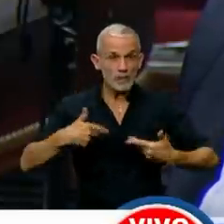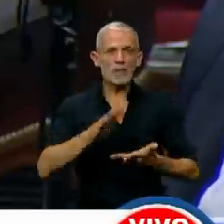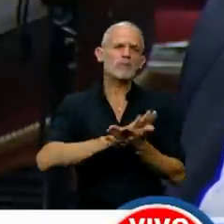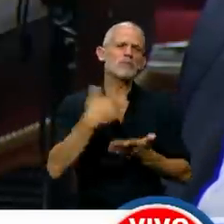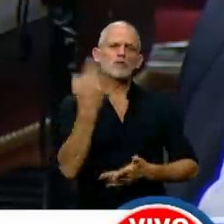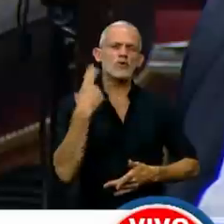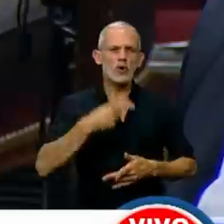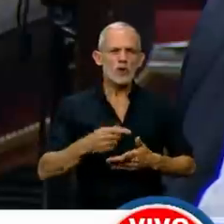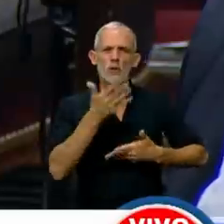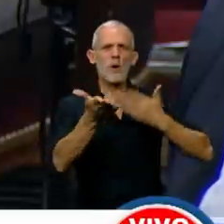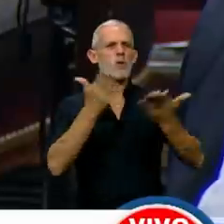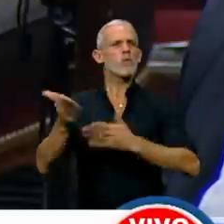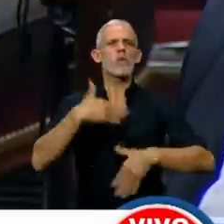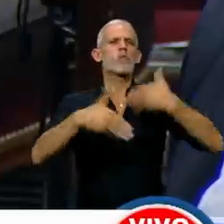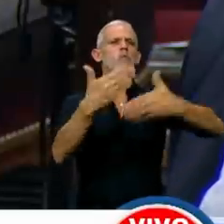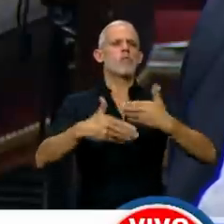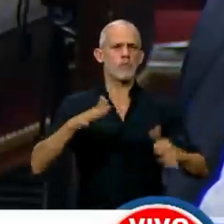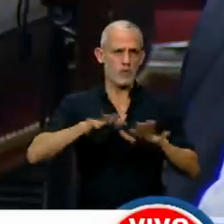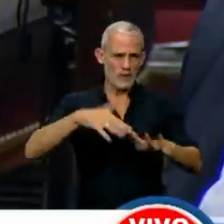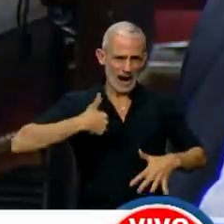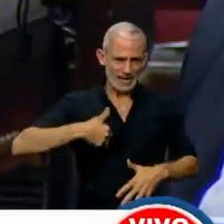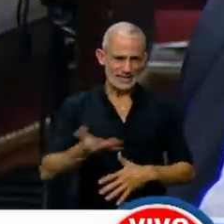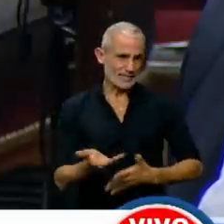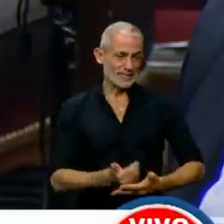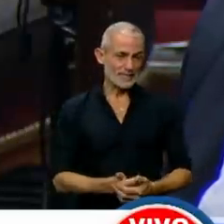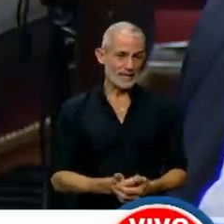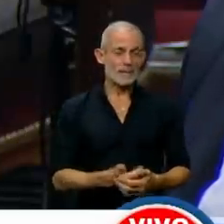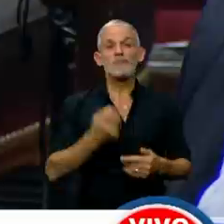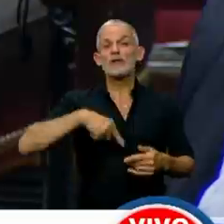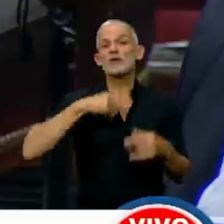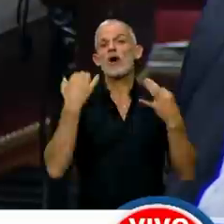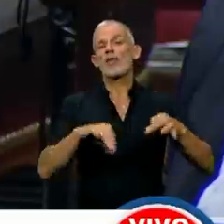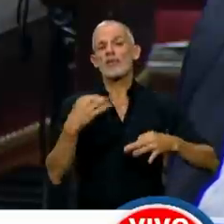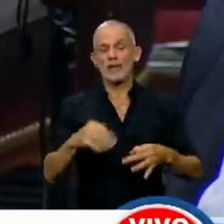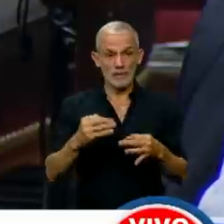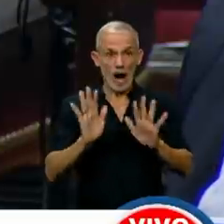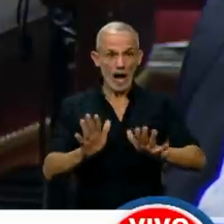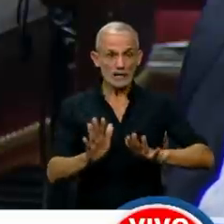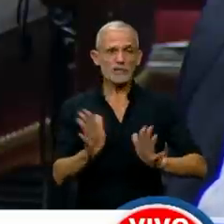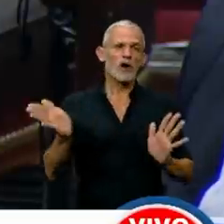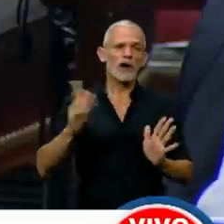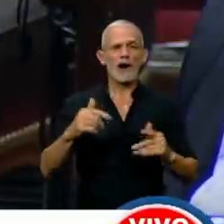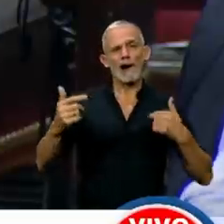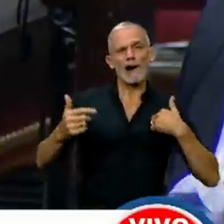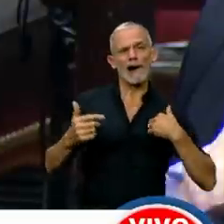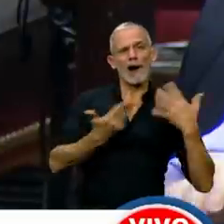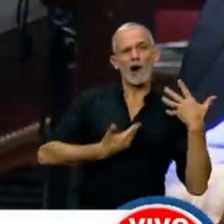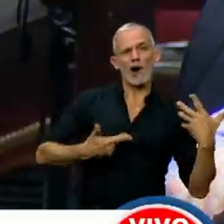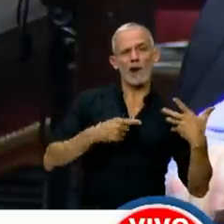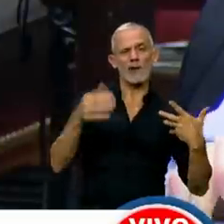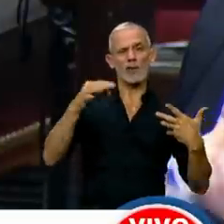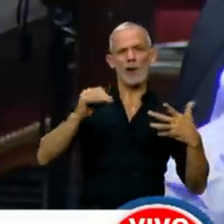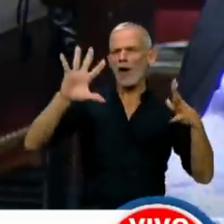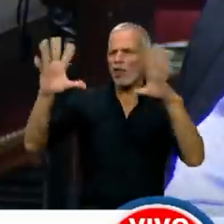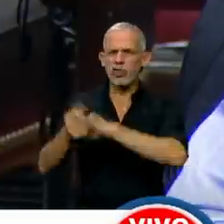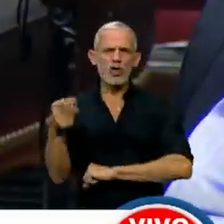este país de una buena vez por todas y que lo hagamos sin que lo que hace uno de los gobiernos es tengo que ser